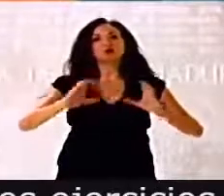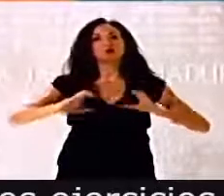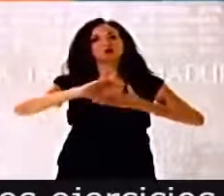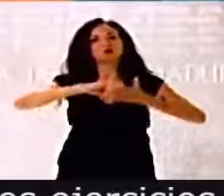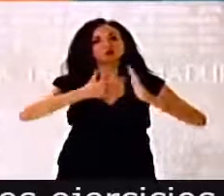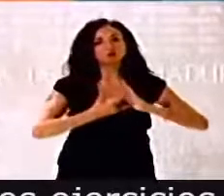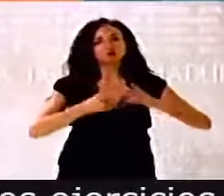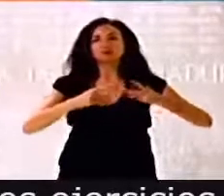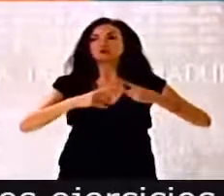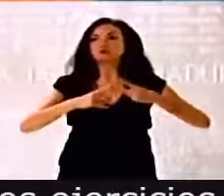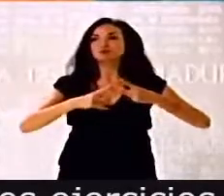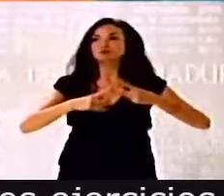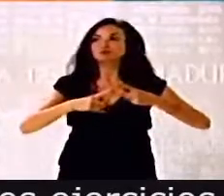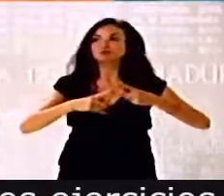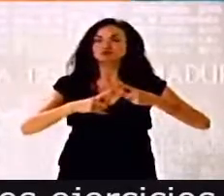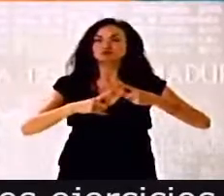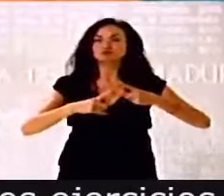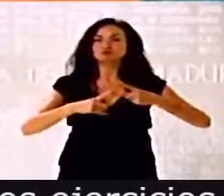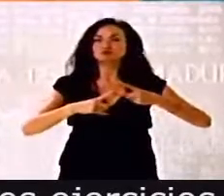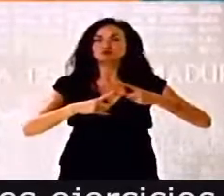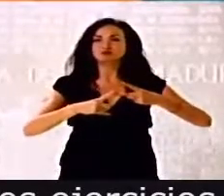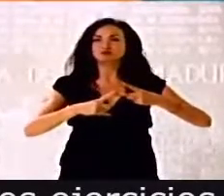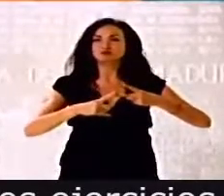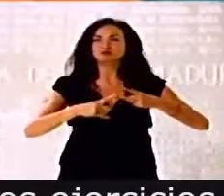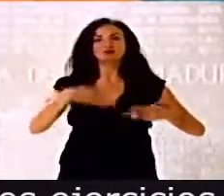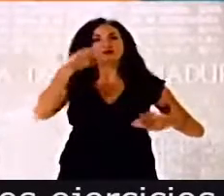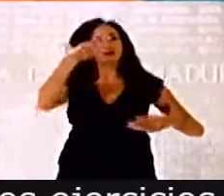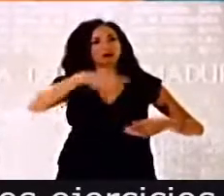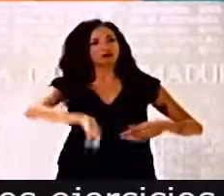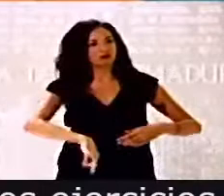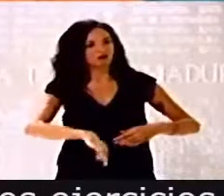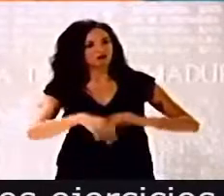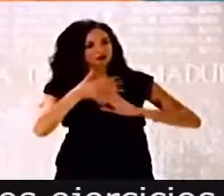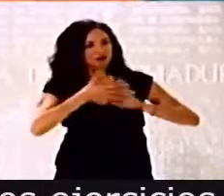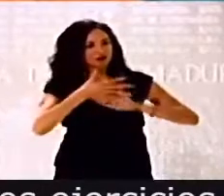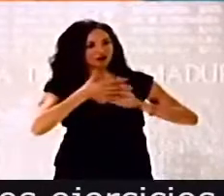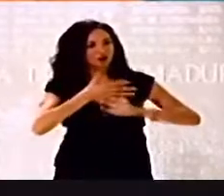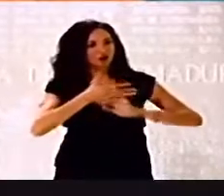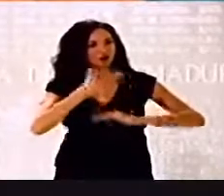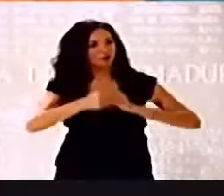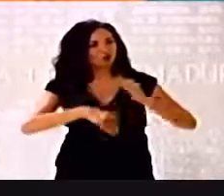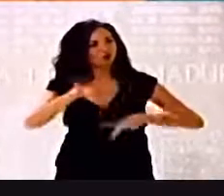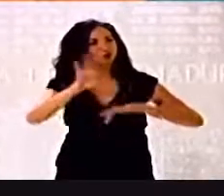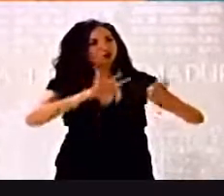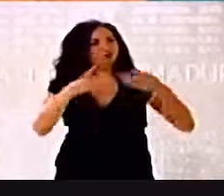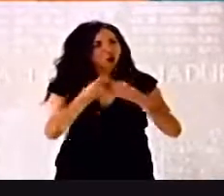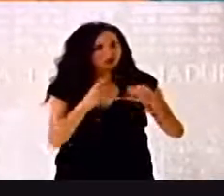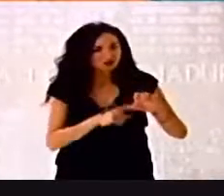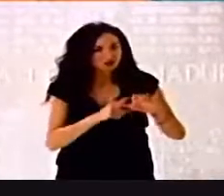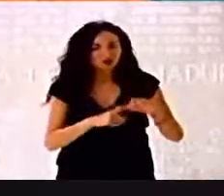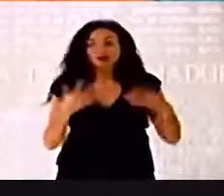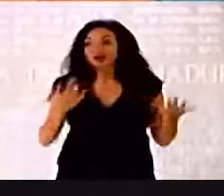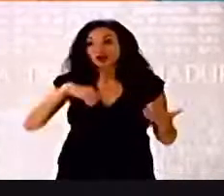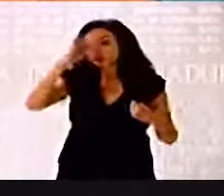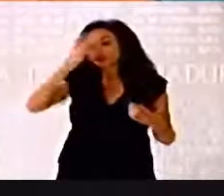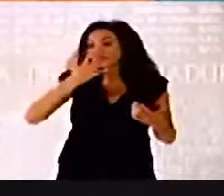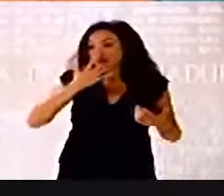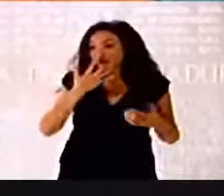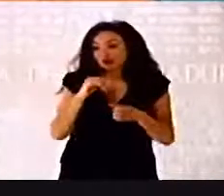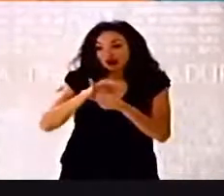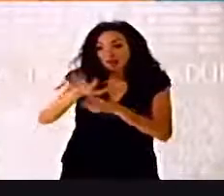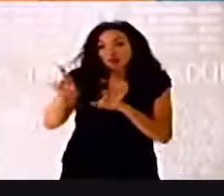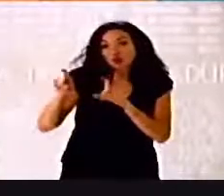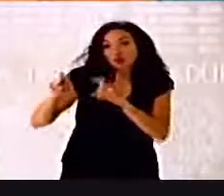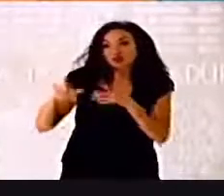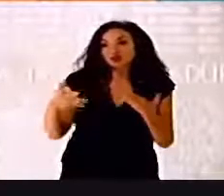para cuerpo... Me está hablando de procesos selectivos de la Junta de Extremadura. Es que no sabía si se estaba refiriendo al ámbito